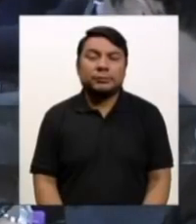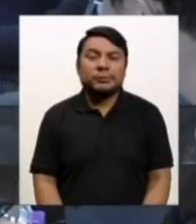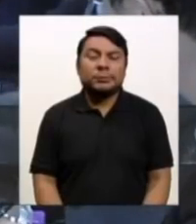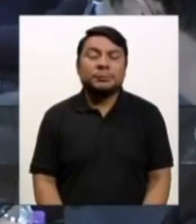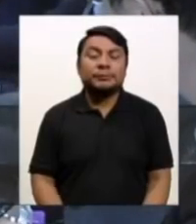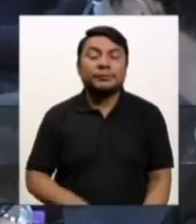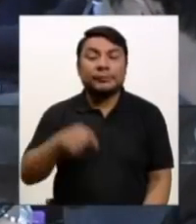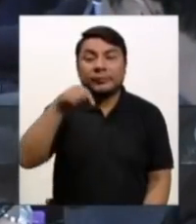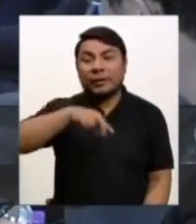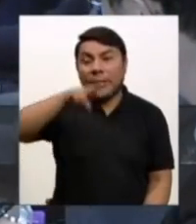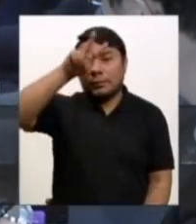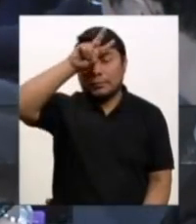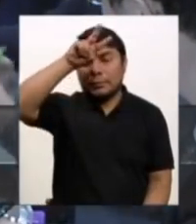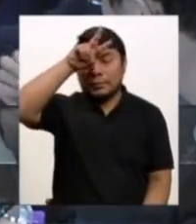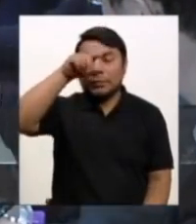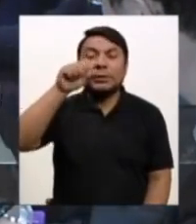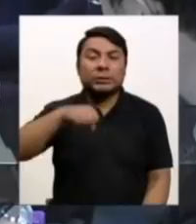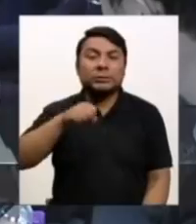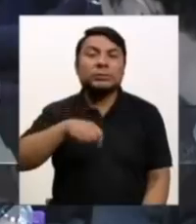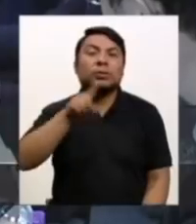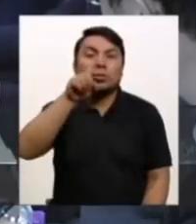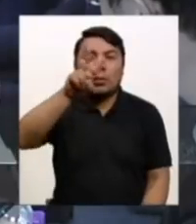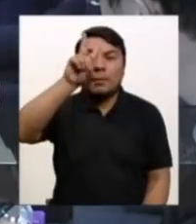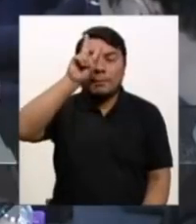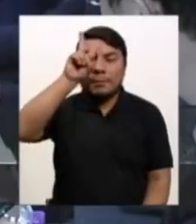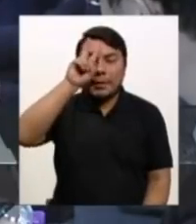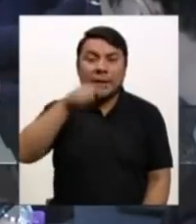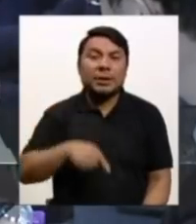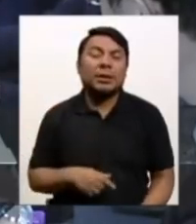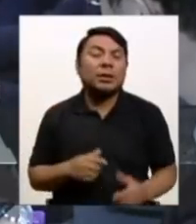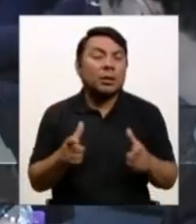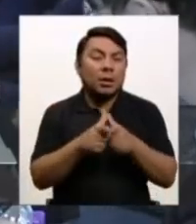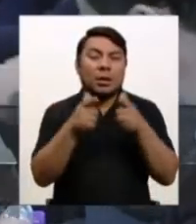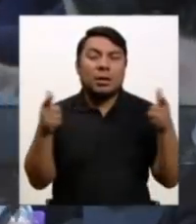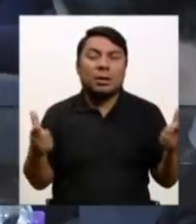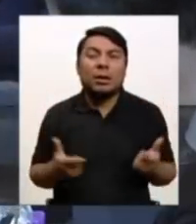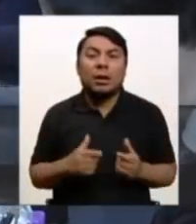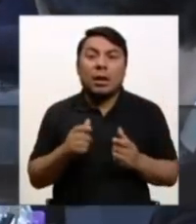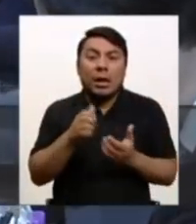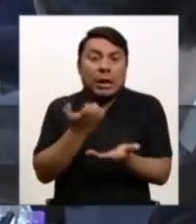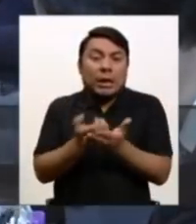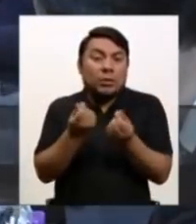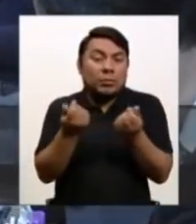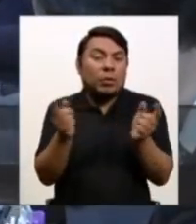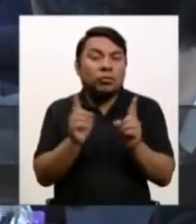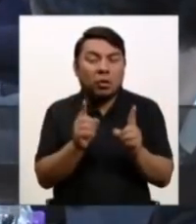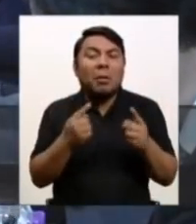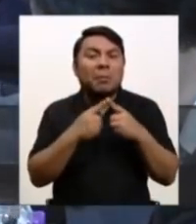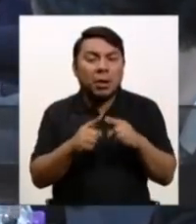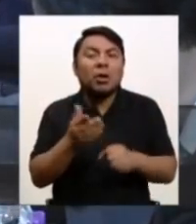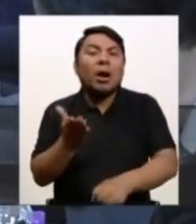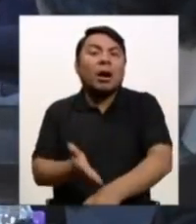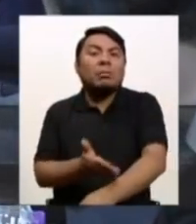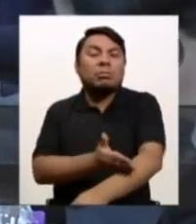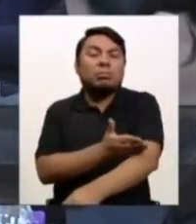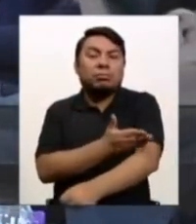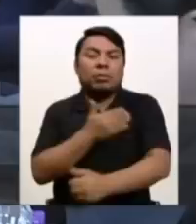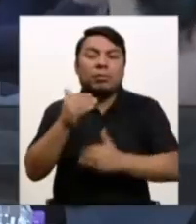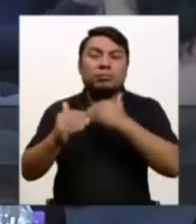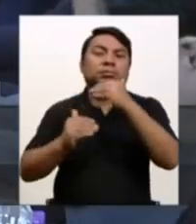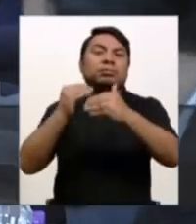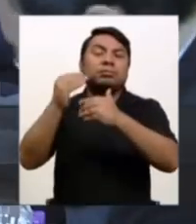El Perú es un país no grande económicamente, físicamente es muy